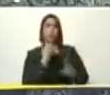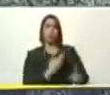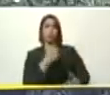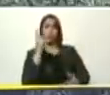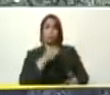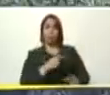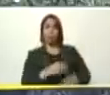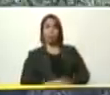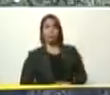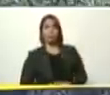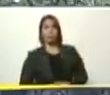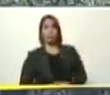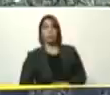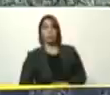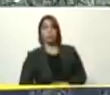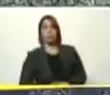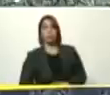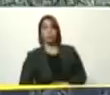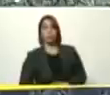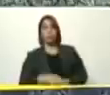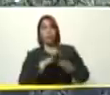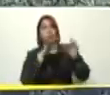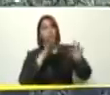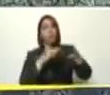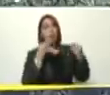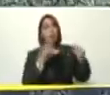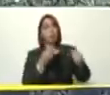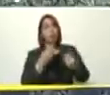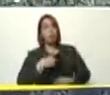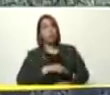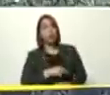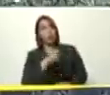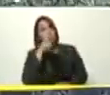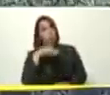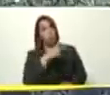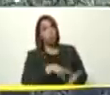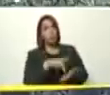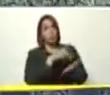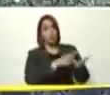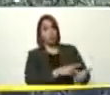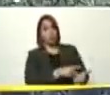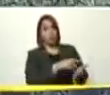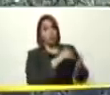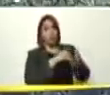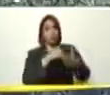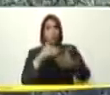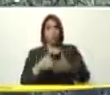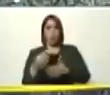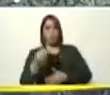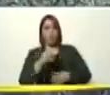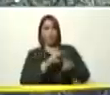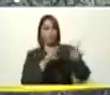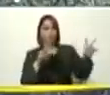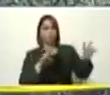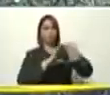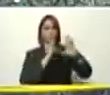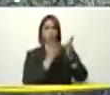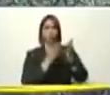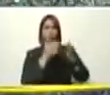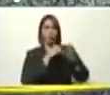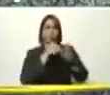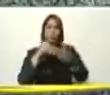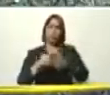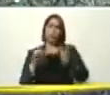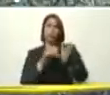también desde el punto de vista de la forma como nuestro pueblo participa en estas elecciones. Son las elecciones más pacíficas del mundo, son las elecciones